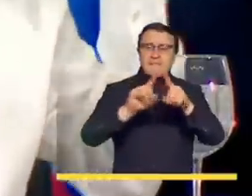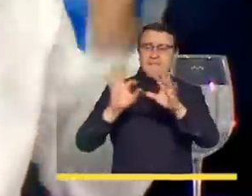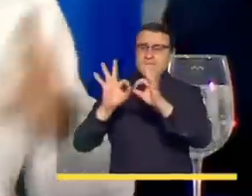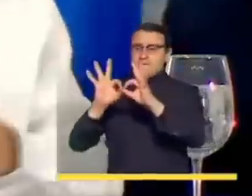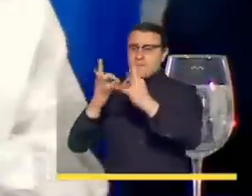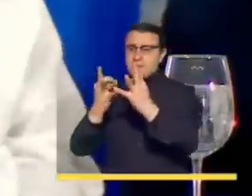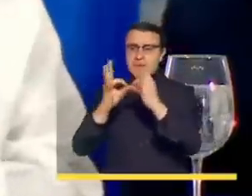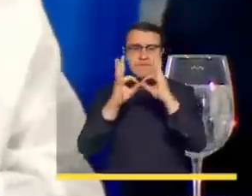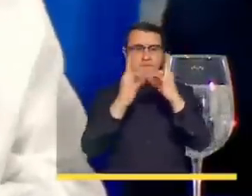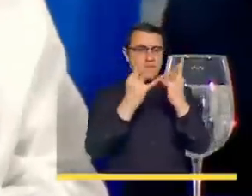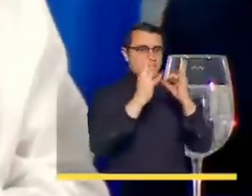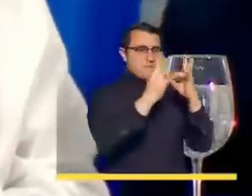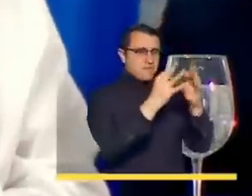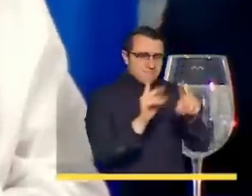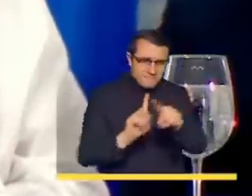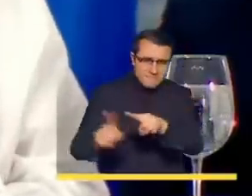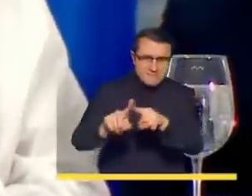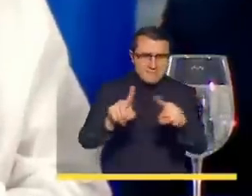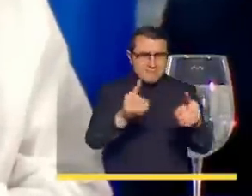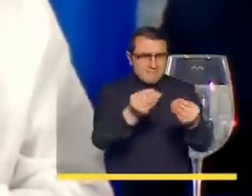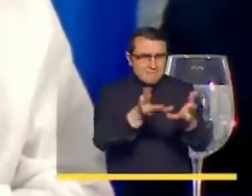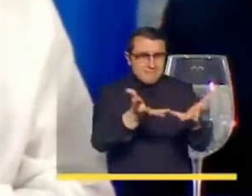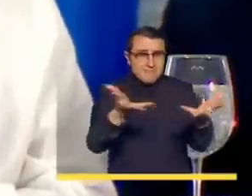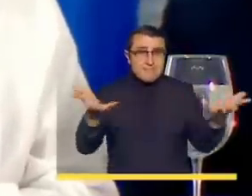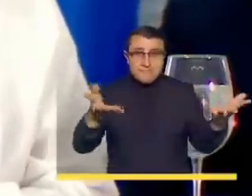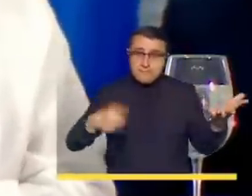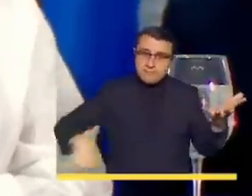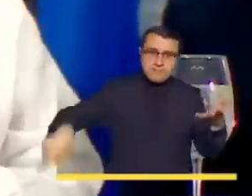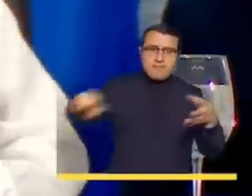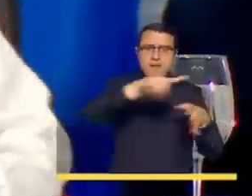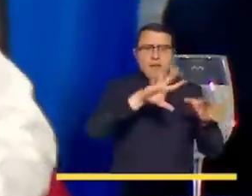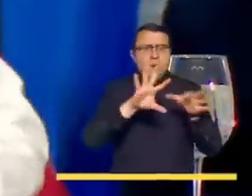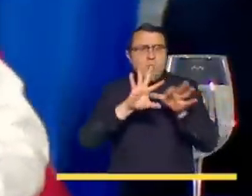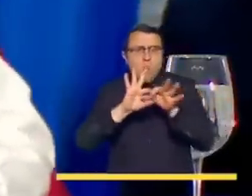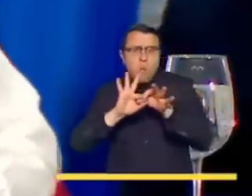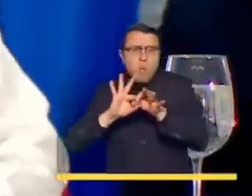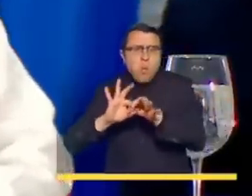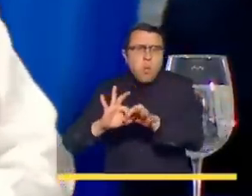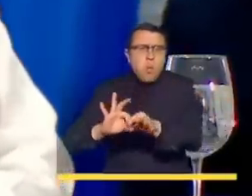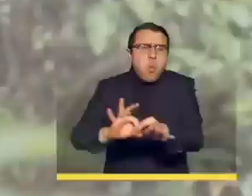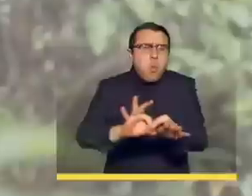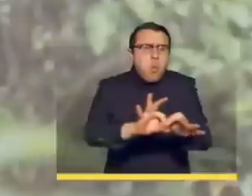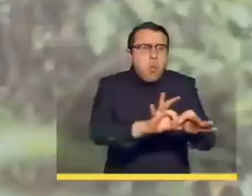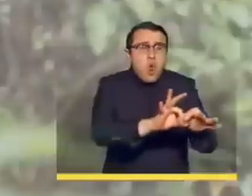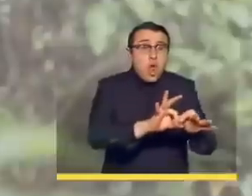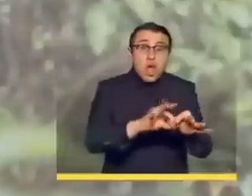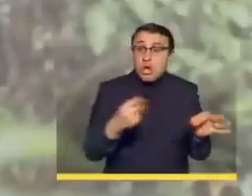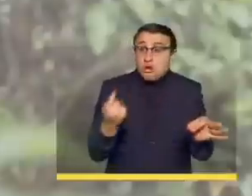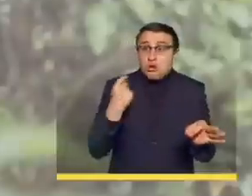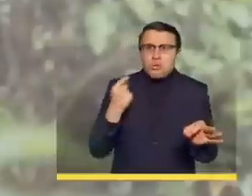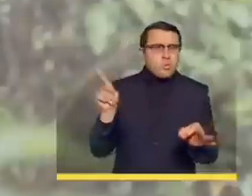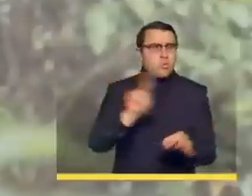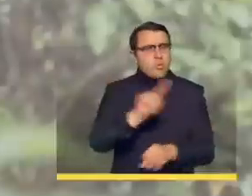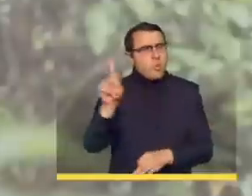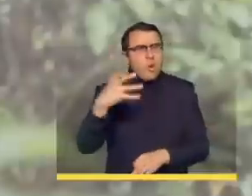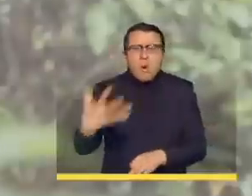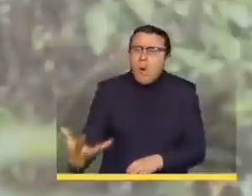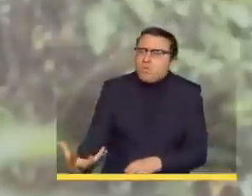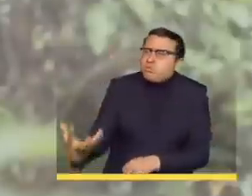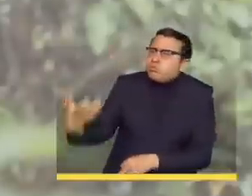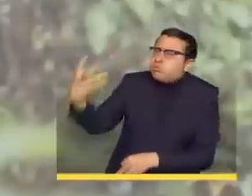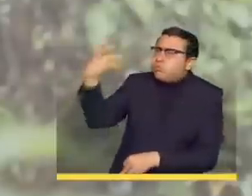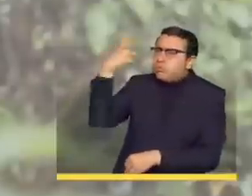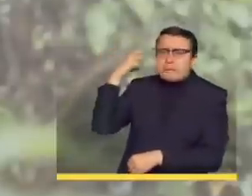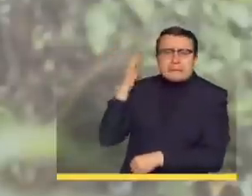y esto viene de lejos. No es de que, como en otros